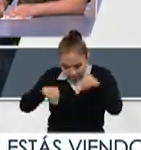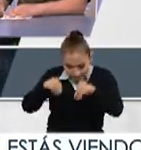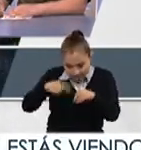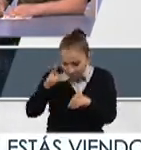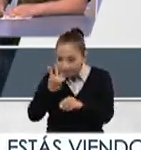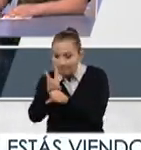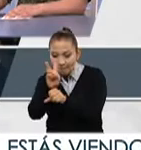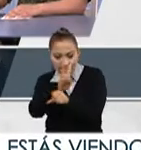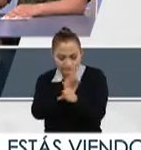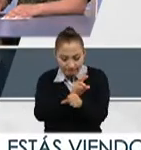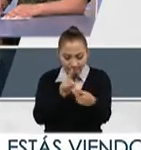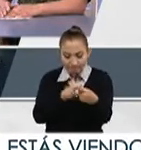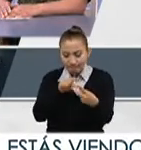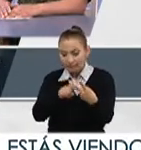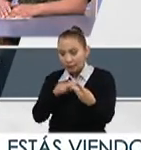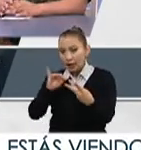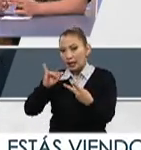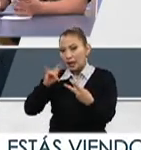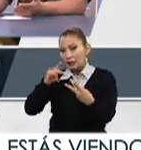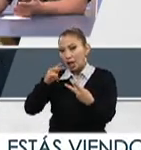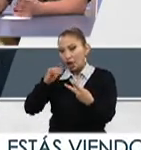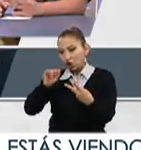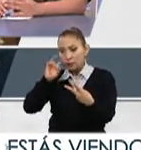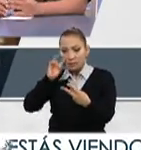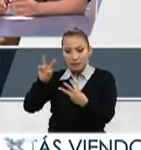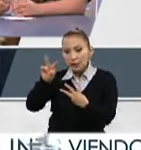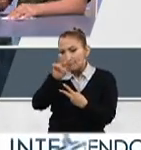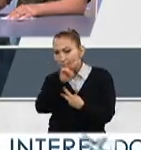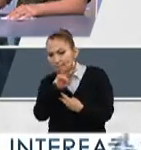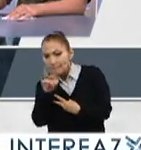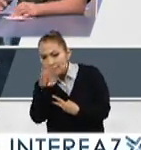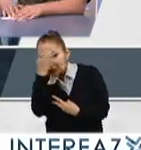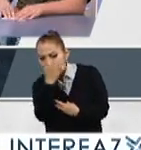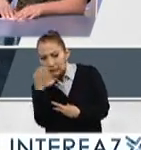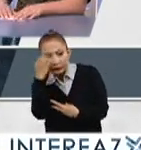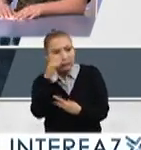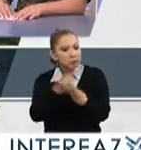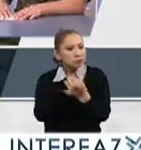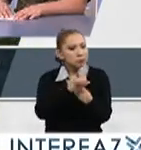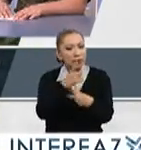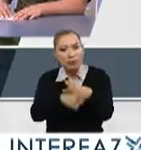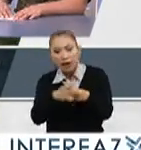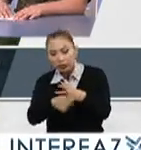y supervisión. Existen ingenieros que ven la evaluación de